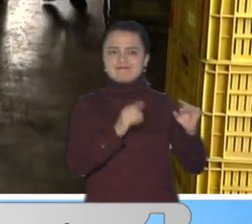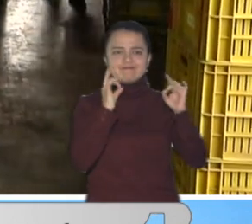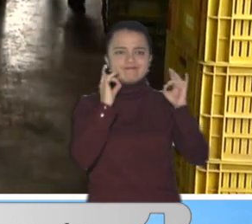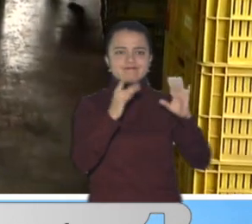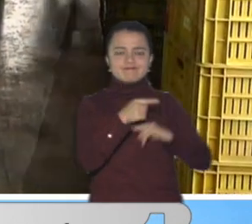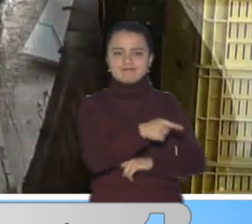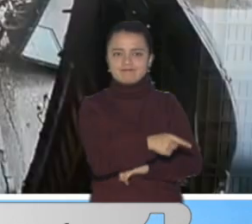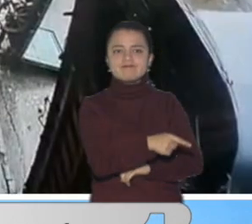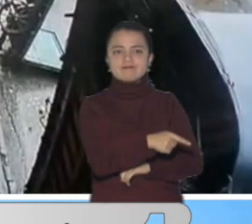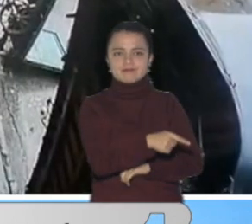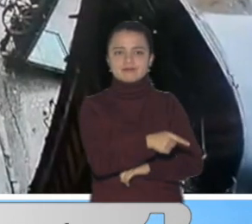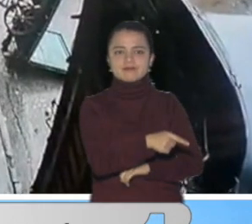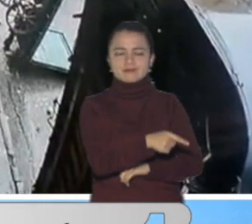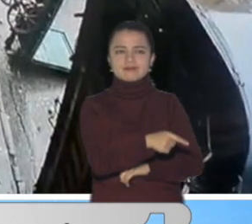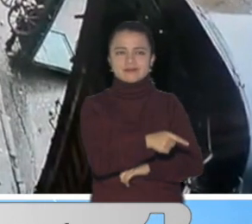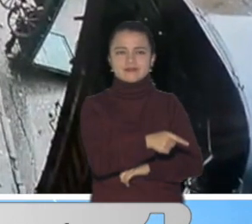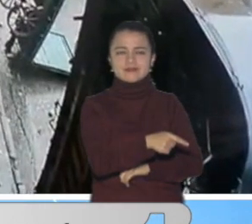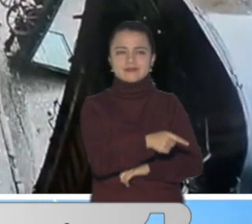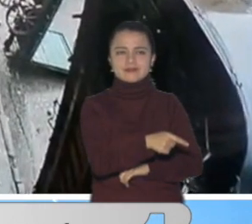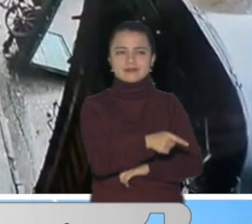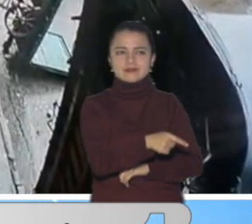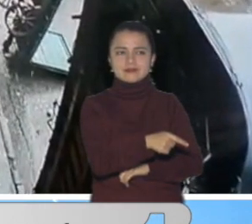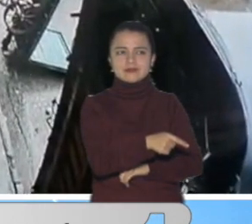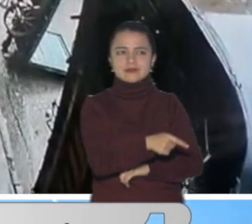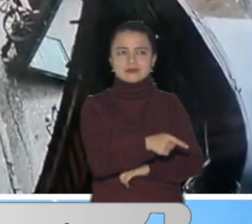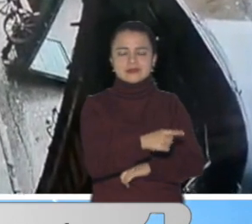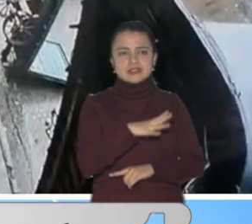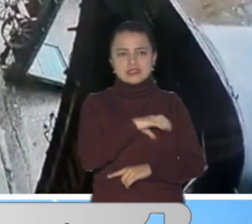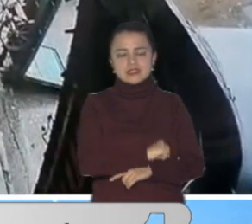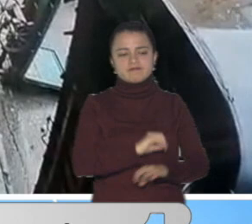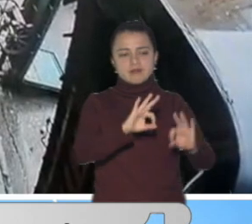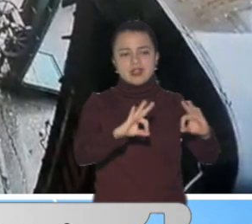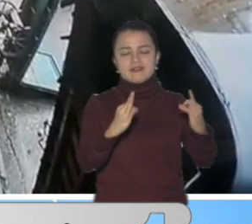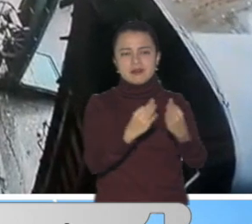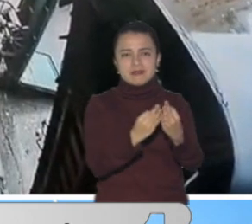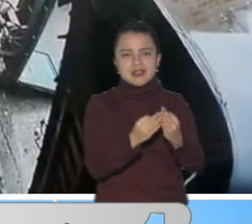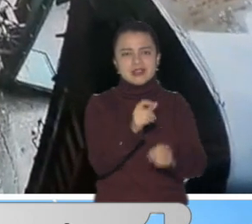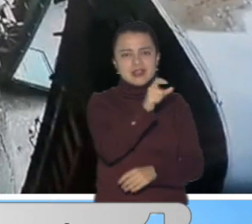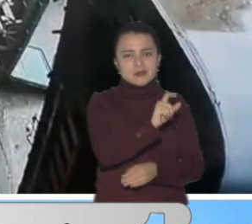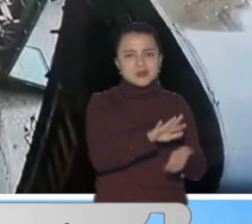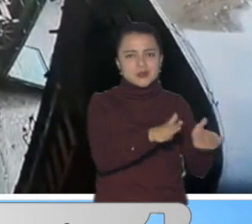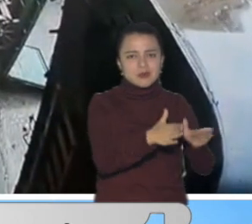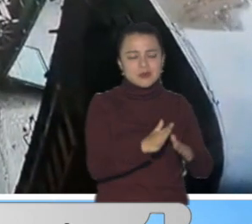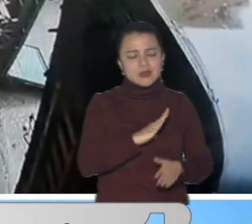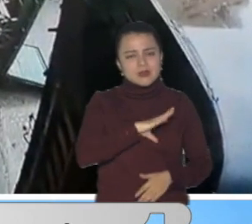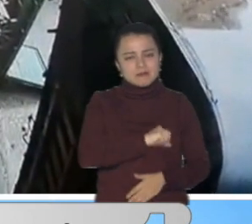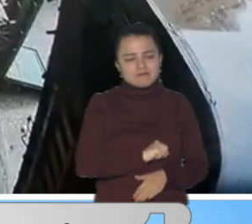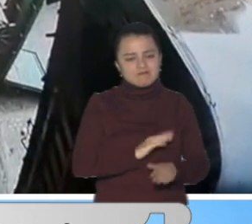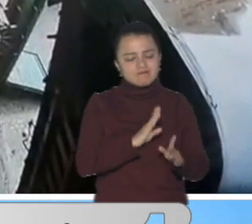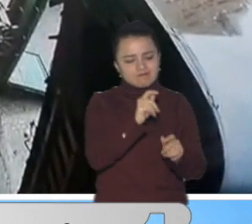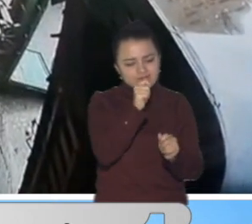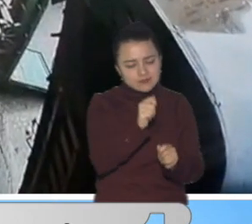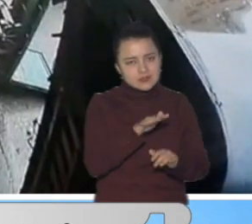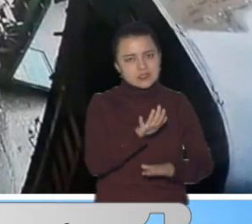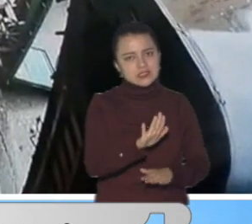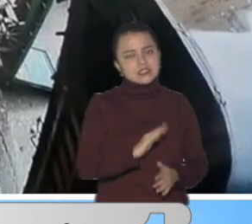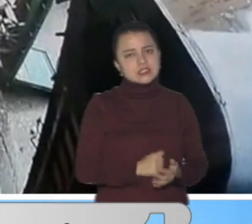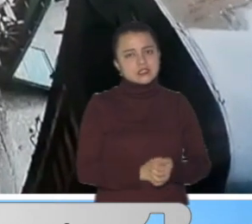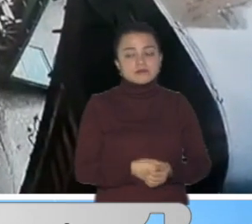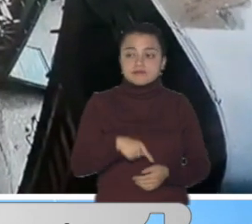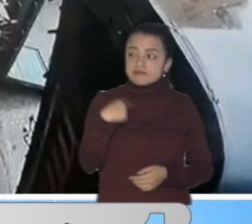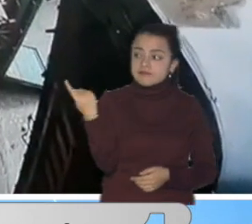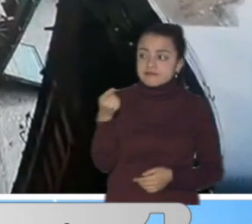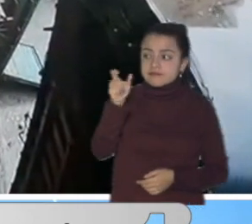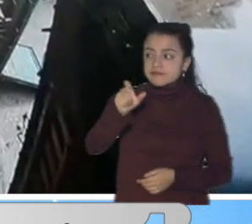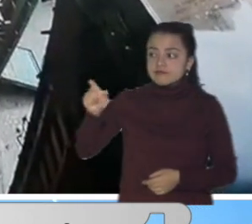ciudad. Extendemos también un mensaje de condolencias a los familiares y a los seres queridos de la persona fallecida e invitamos a